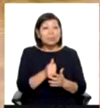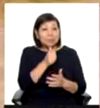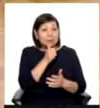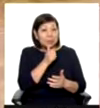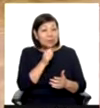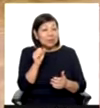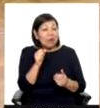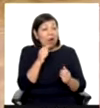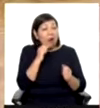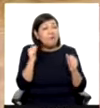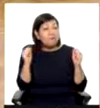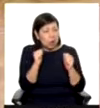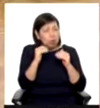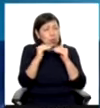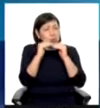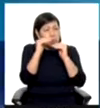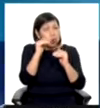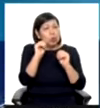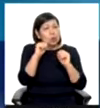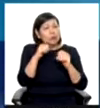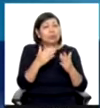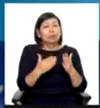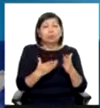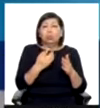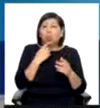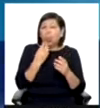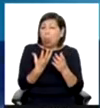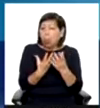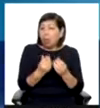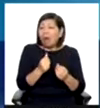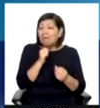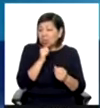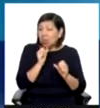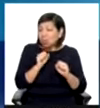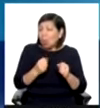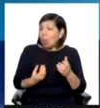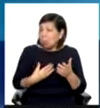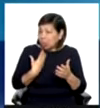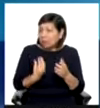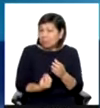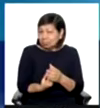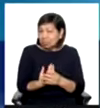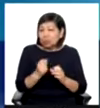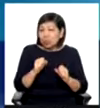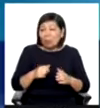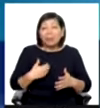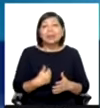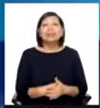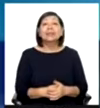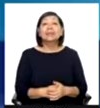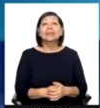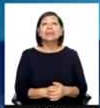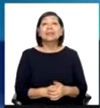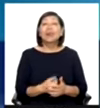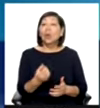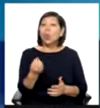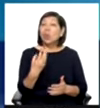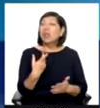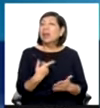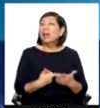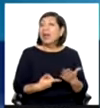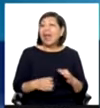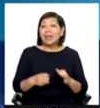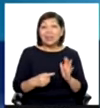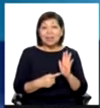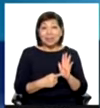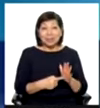tolerante a las heladas y resistente a la sequía, a la falta de agua, uh-huh. que es importante. Antes de continuar, a ver, ¿nos podrías contar, Jorge, qué es lo que